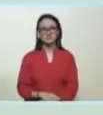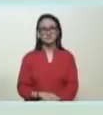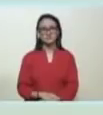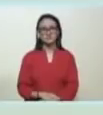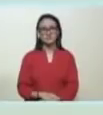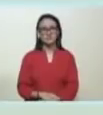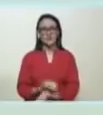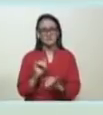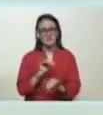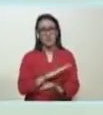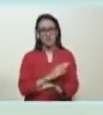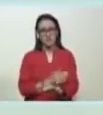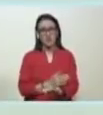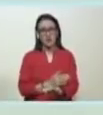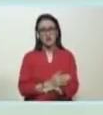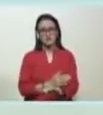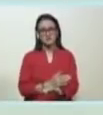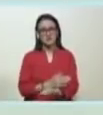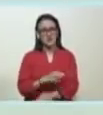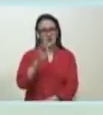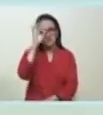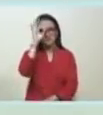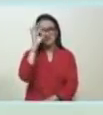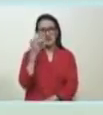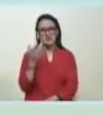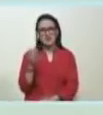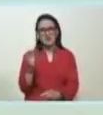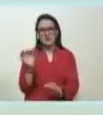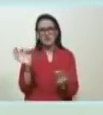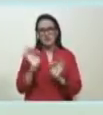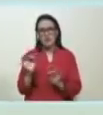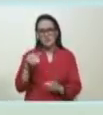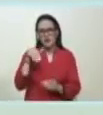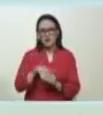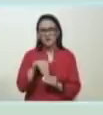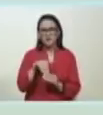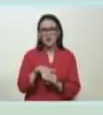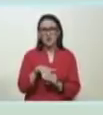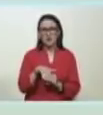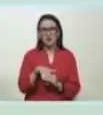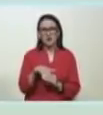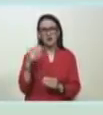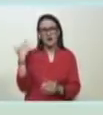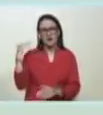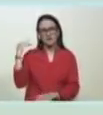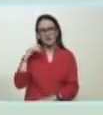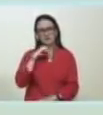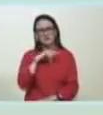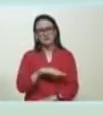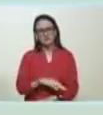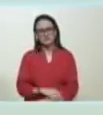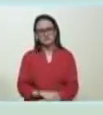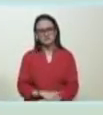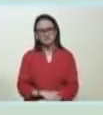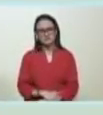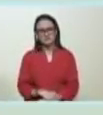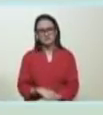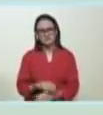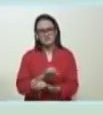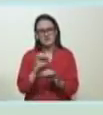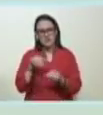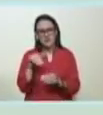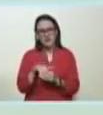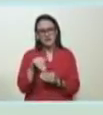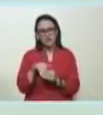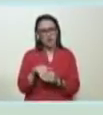desconocía los caminos electorales fraudulentos que existían para entonces. Sistema electoral